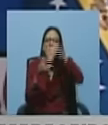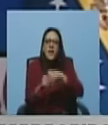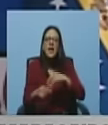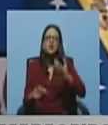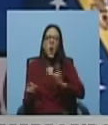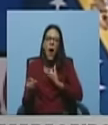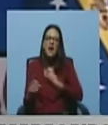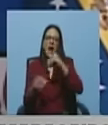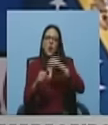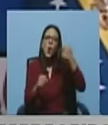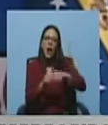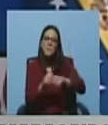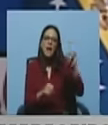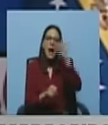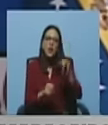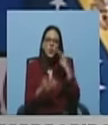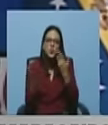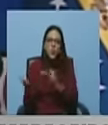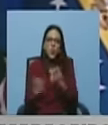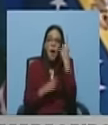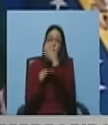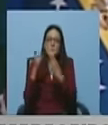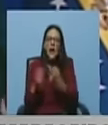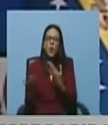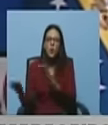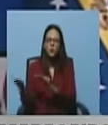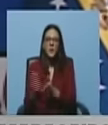del Estado Zulia. Si hay alguna pregunta, les agradezco.